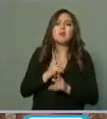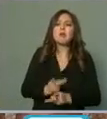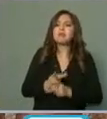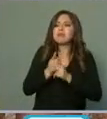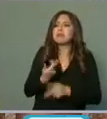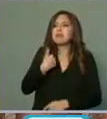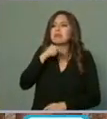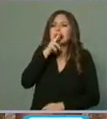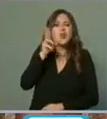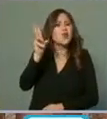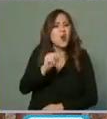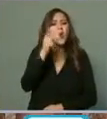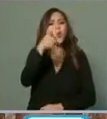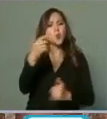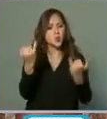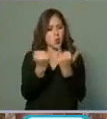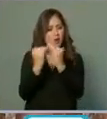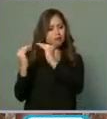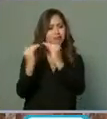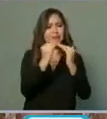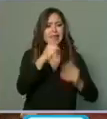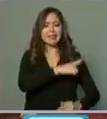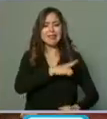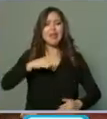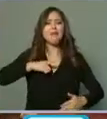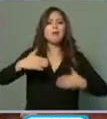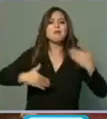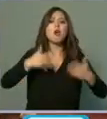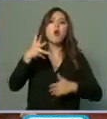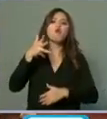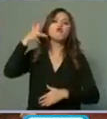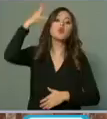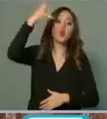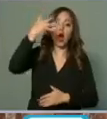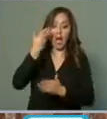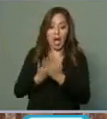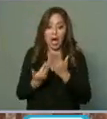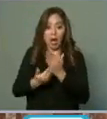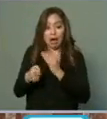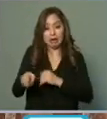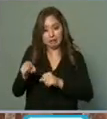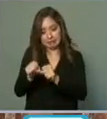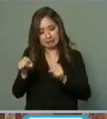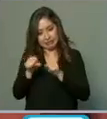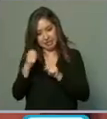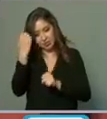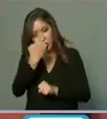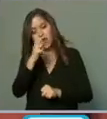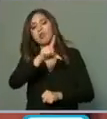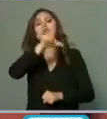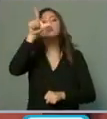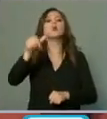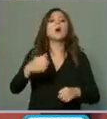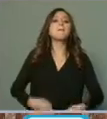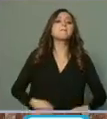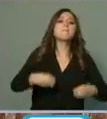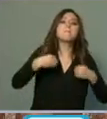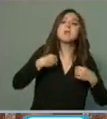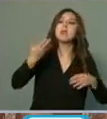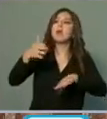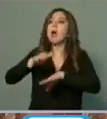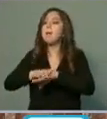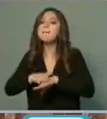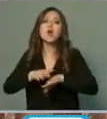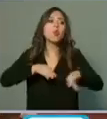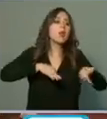adulto, porque esa es la manera en que ellos van a enfrentar la vida el día de mañana. Ahorita es un salón de clases, después va a ser la vida, los amigos, el trabajo, y aunque parezca que